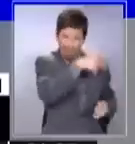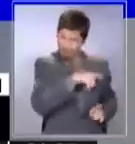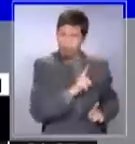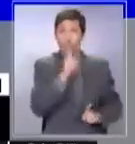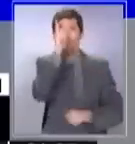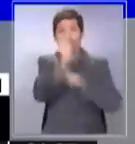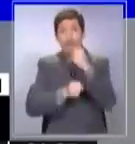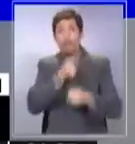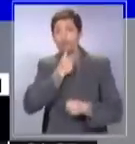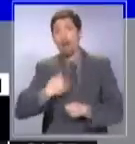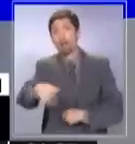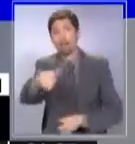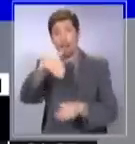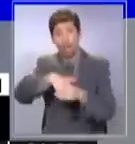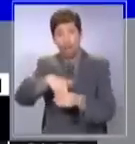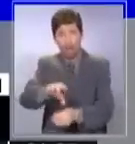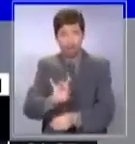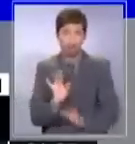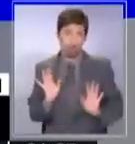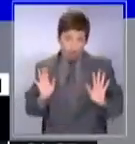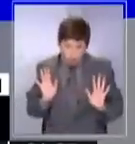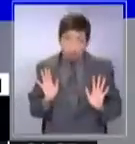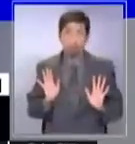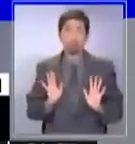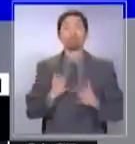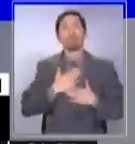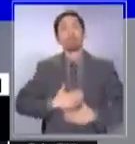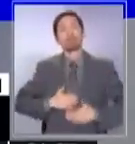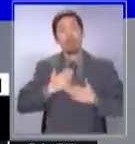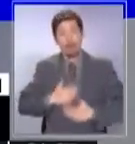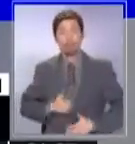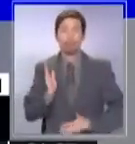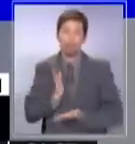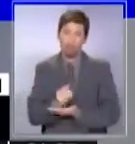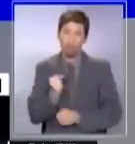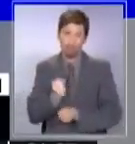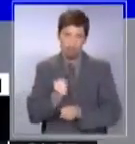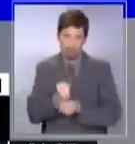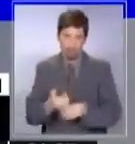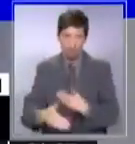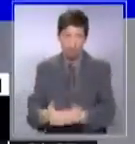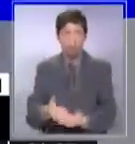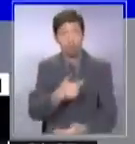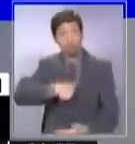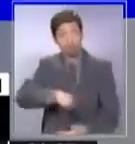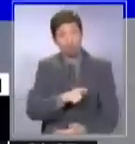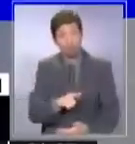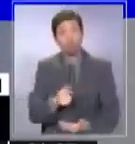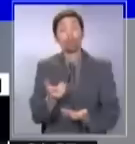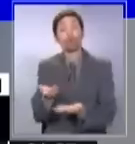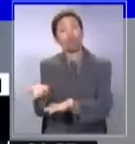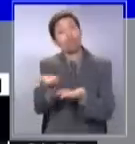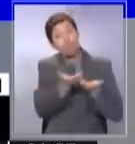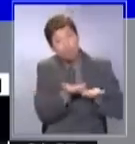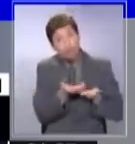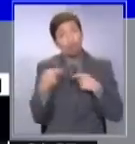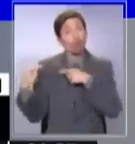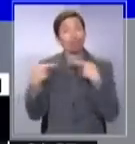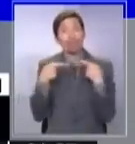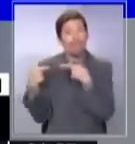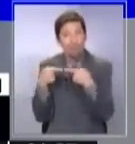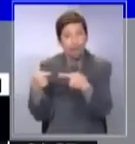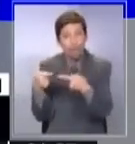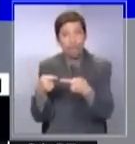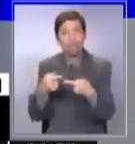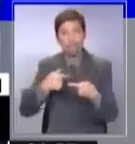tomarse las cosas con más calma y hay que trabajar nosotros lo que invitamos es a debatir a todos los candidatos a lo menos de